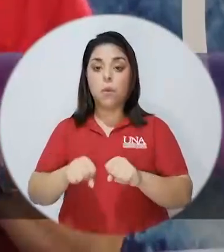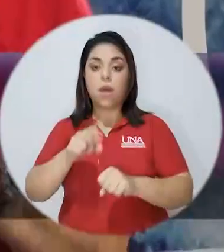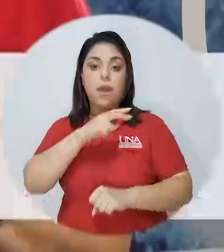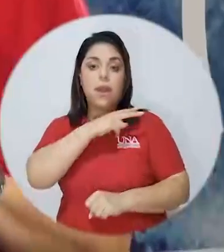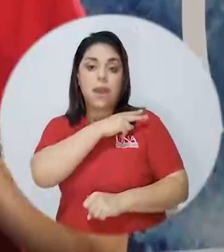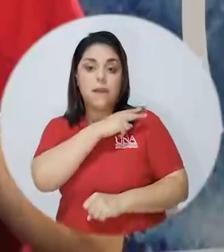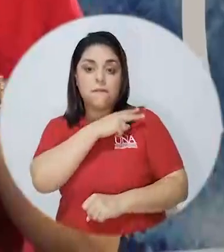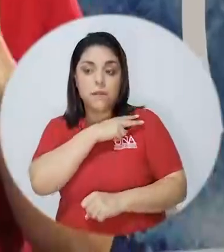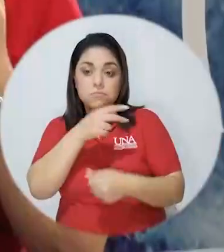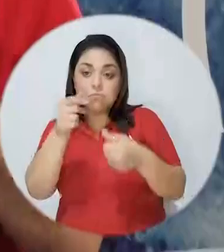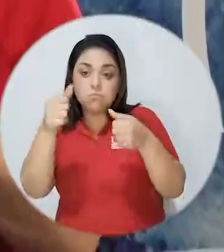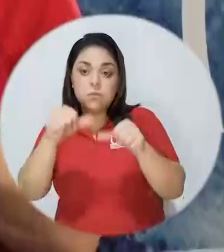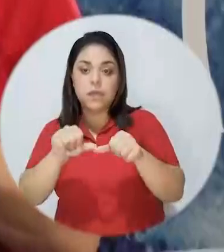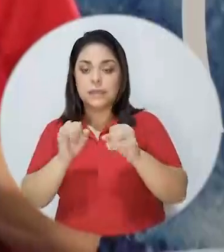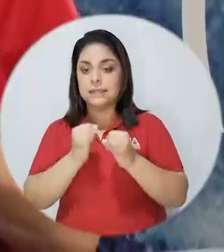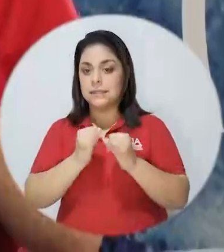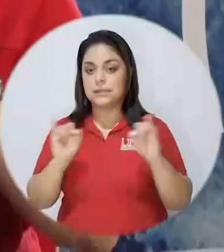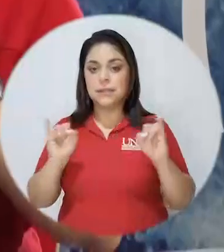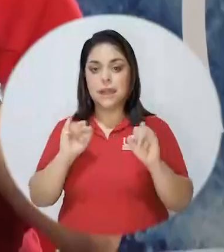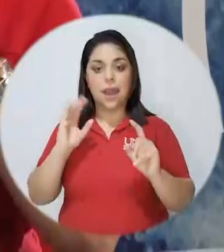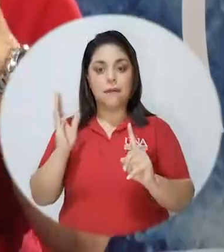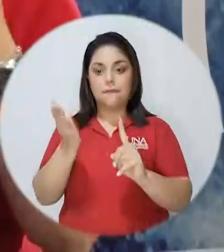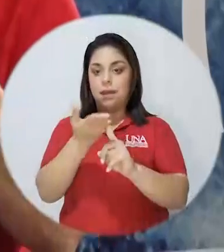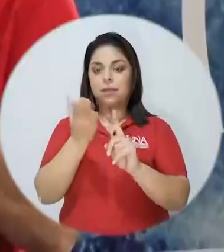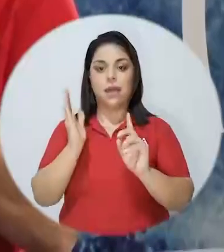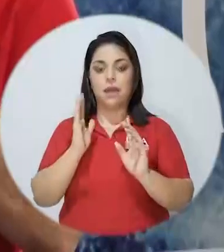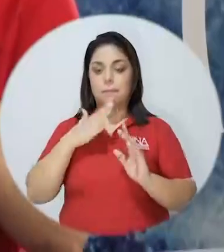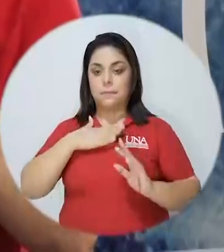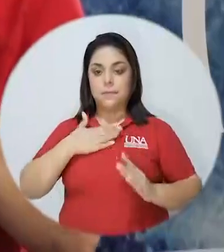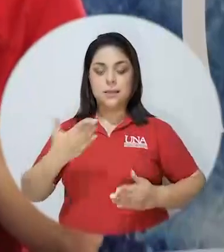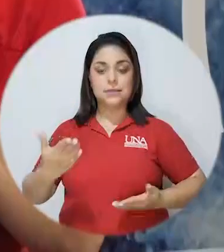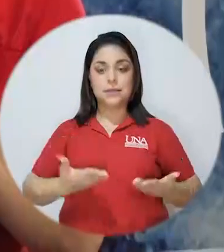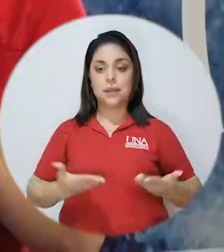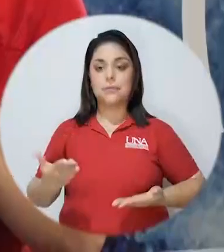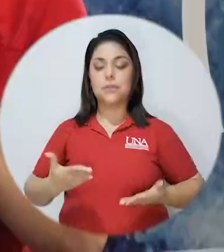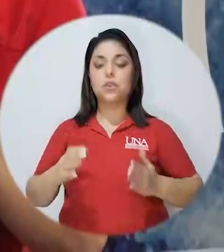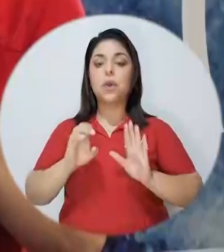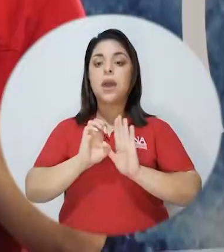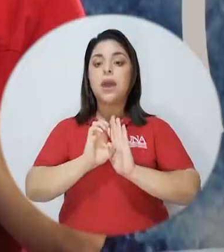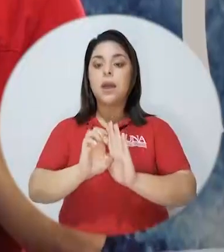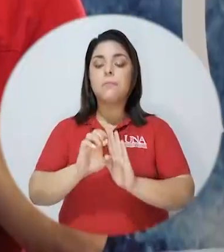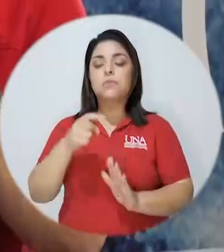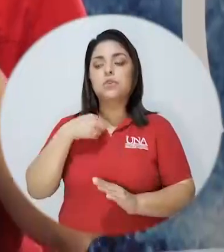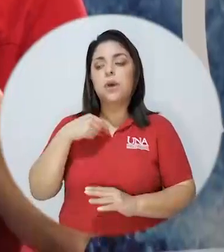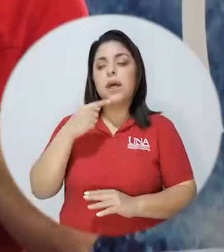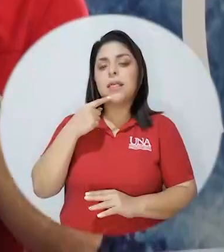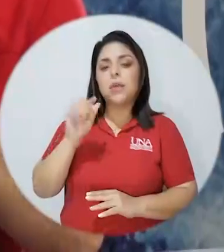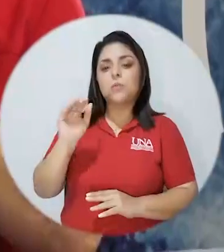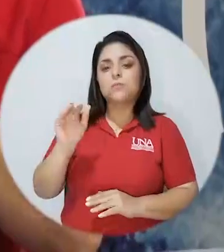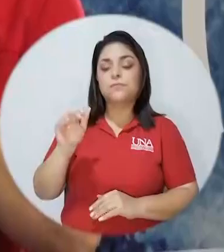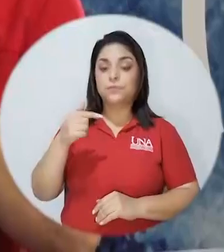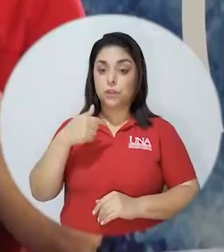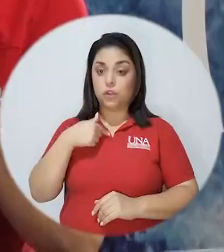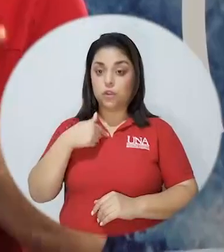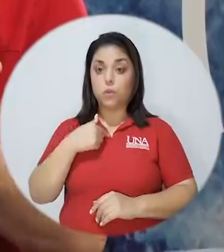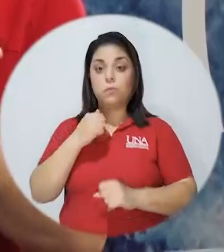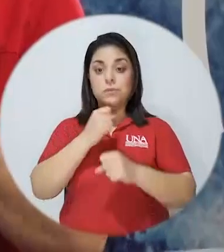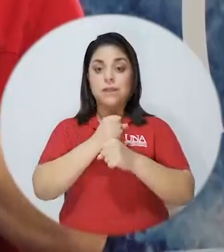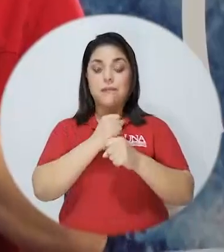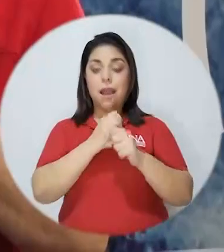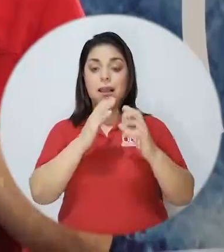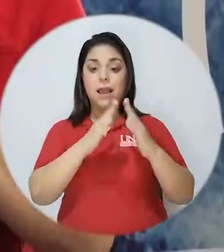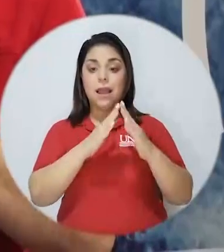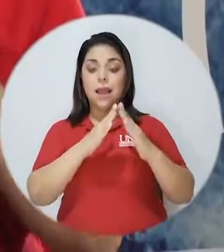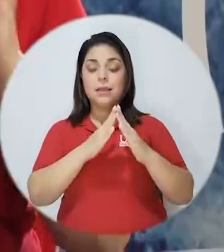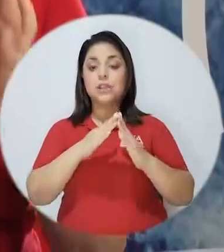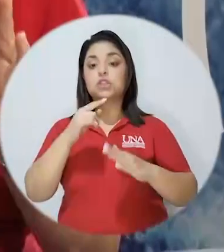superior, sin afectar el servicio, porque es un entorno completo. Ajá. Entonces yo podría ser que yo le diga, Maribel, yo me voy a ir a